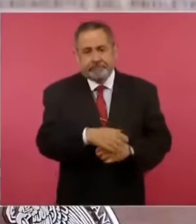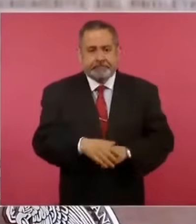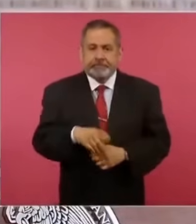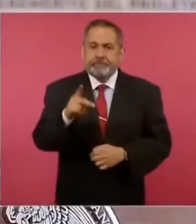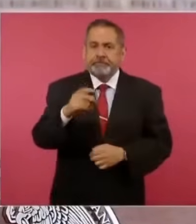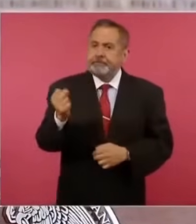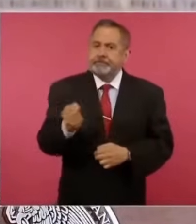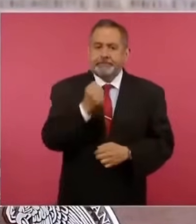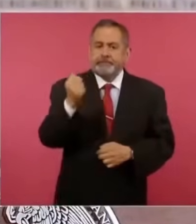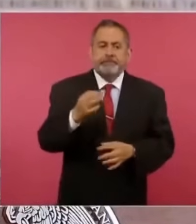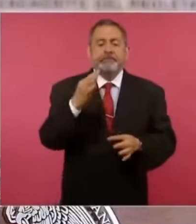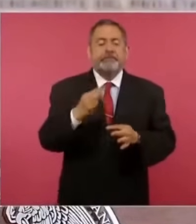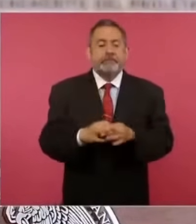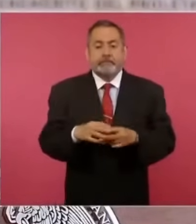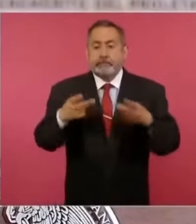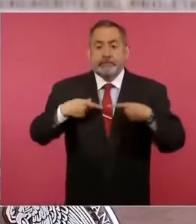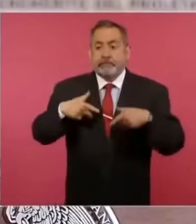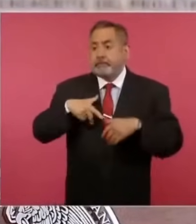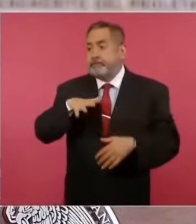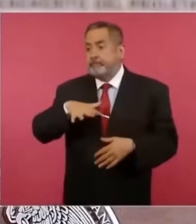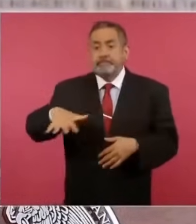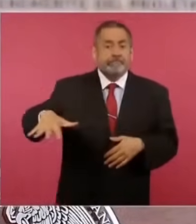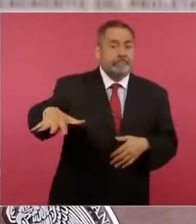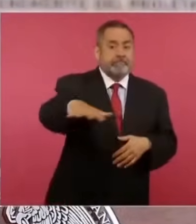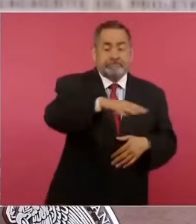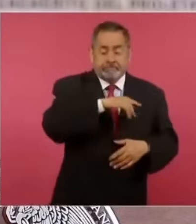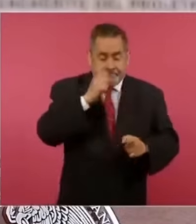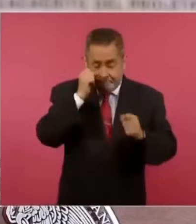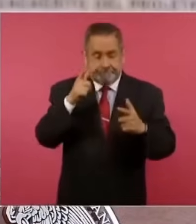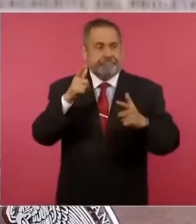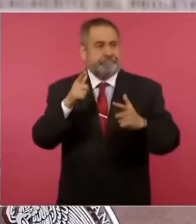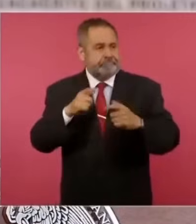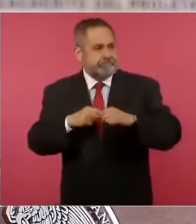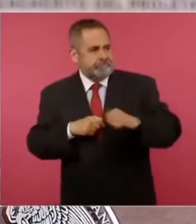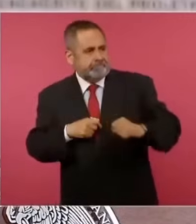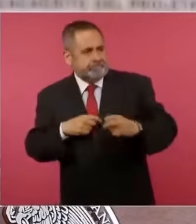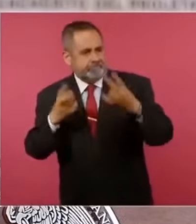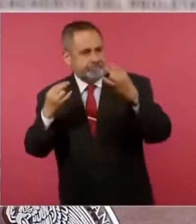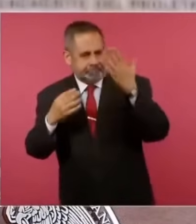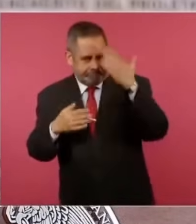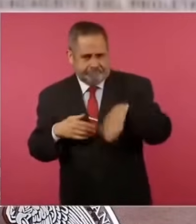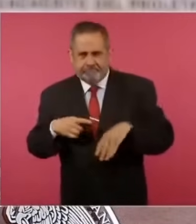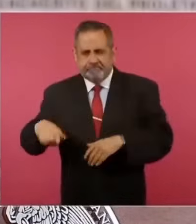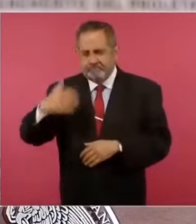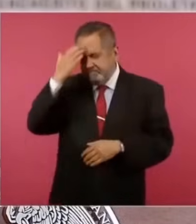Afortunadamente, el pueblo despertó y la verdad se abre